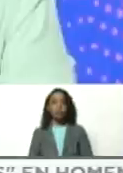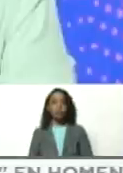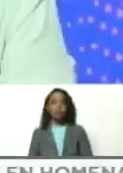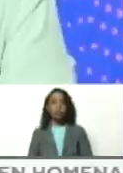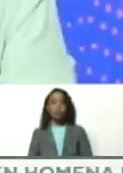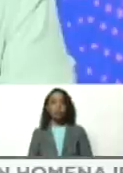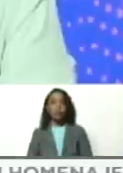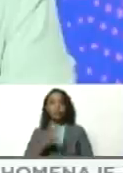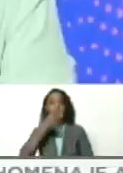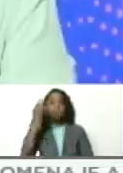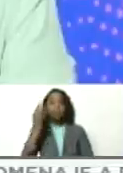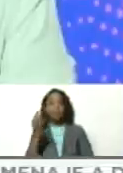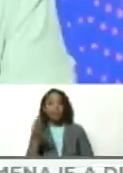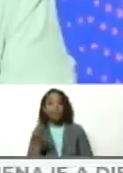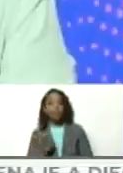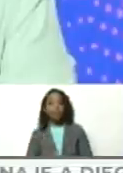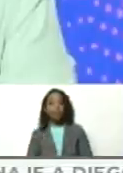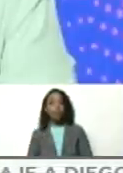¿Verdad?